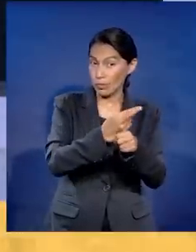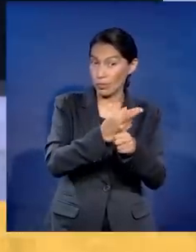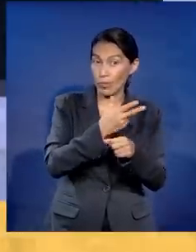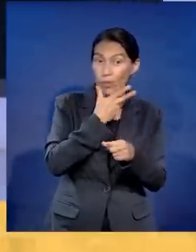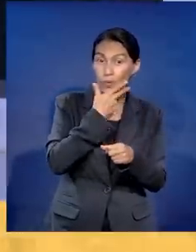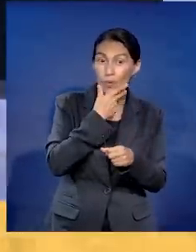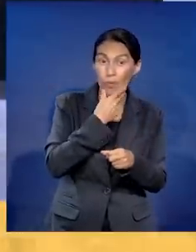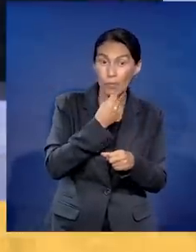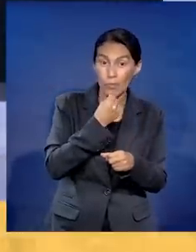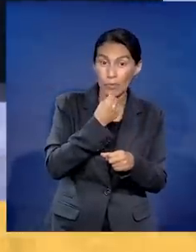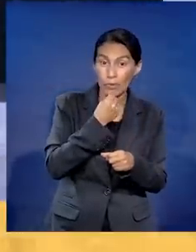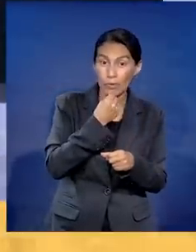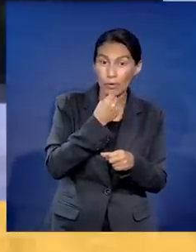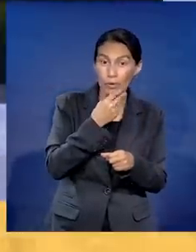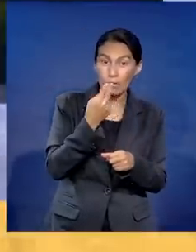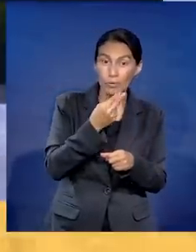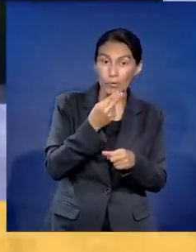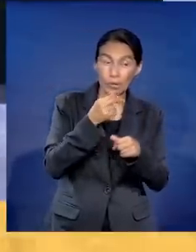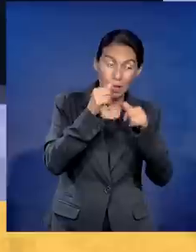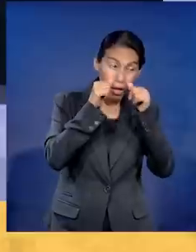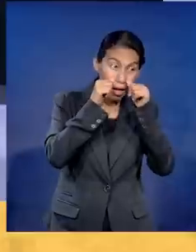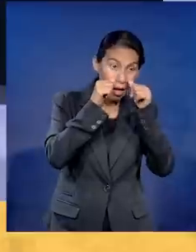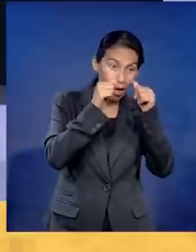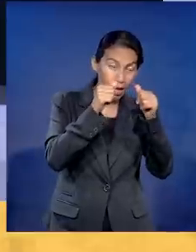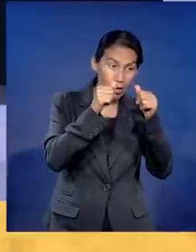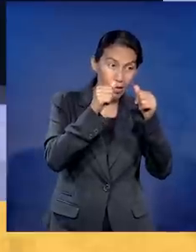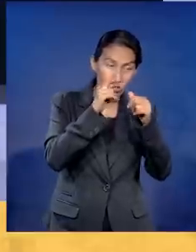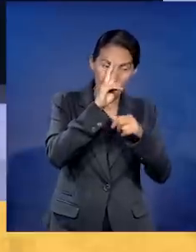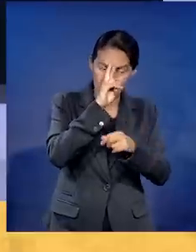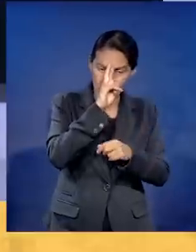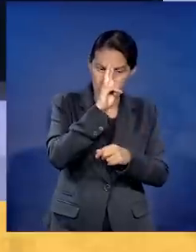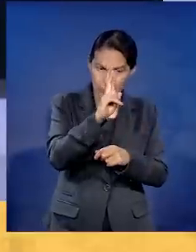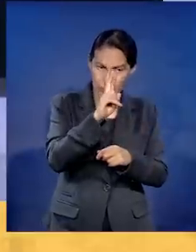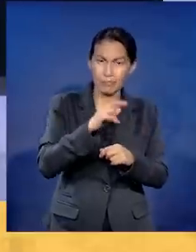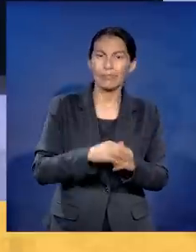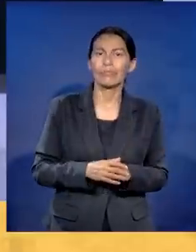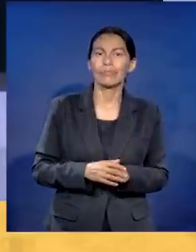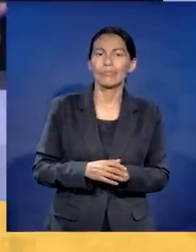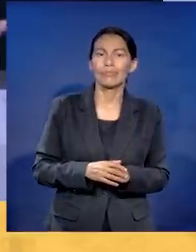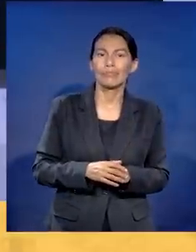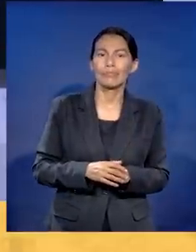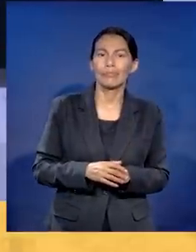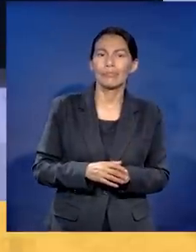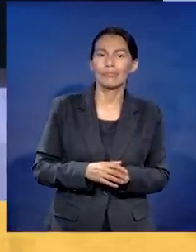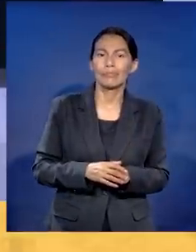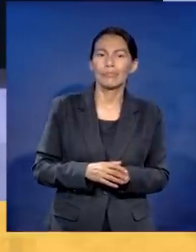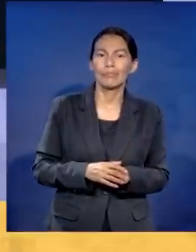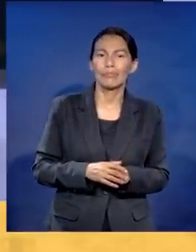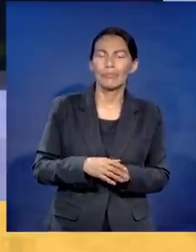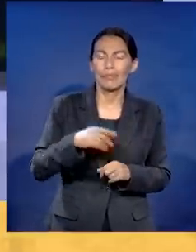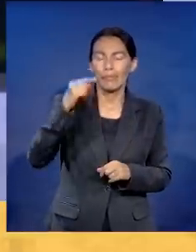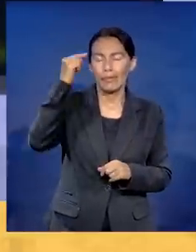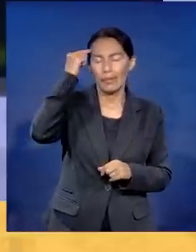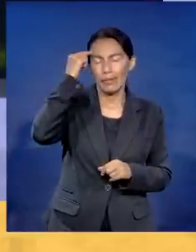o posiblemente la más grande de un varón en un matrimonio, se llama admiración y respeto.